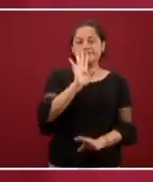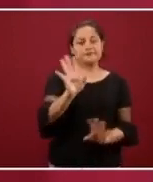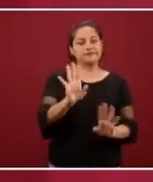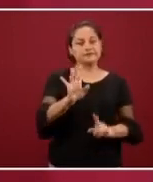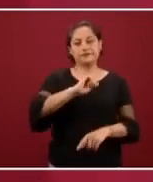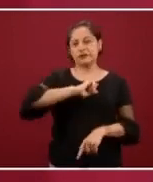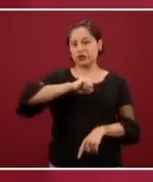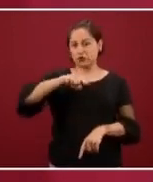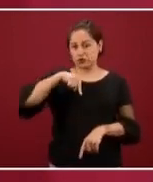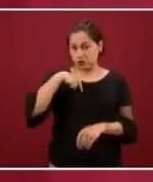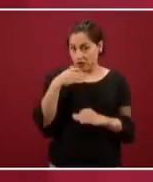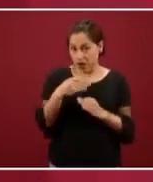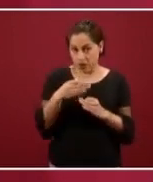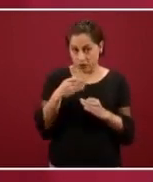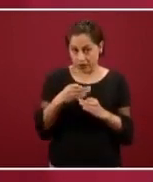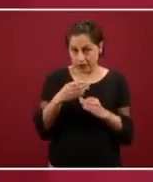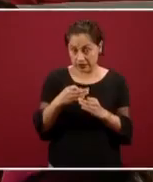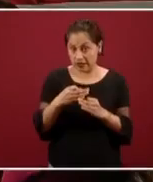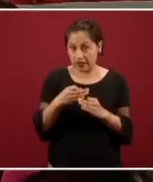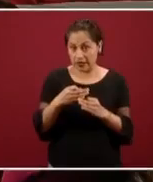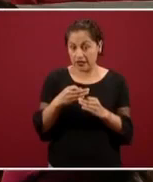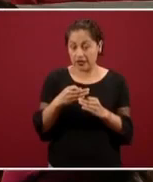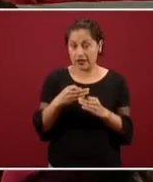sitio en donde